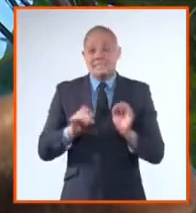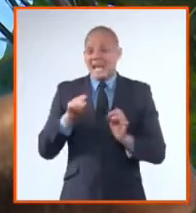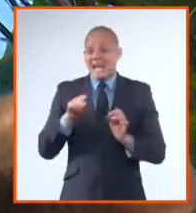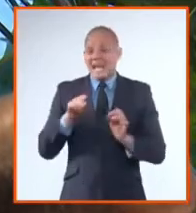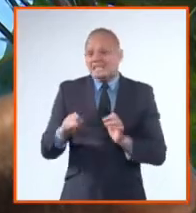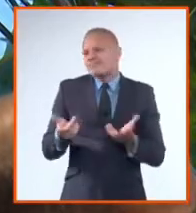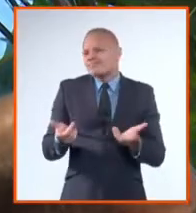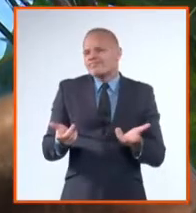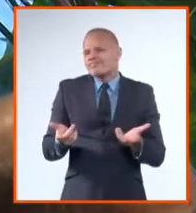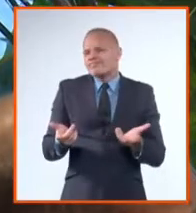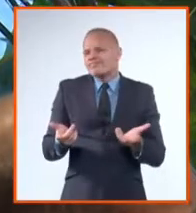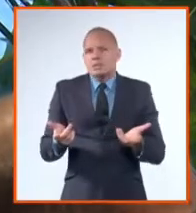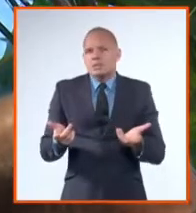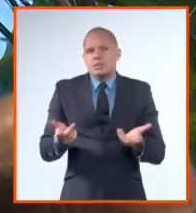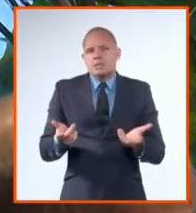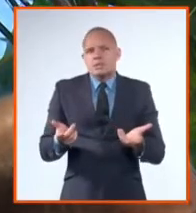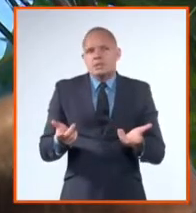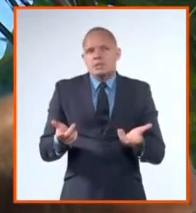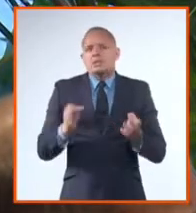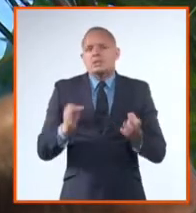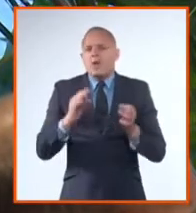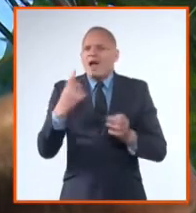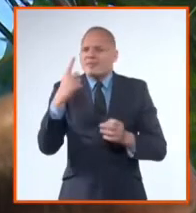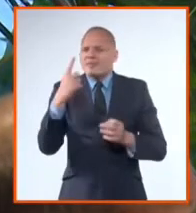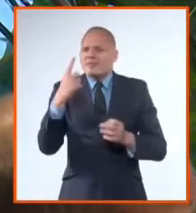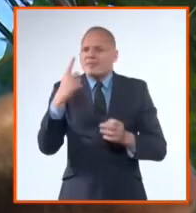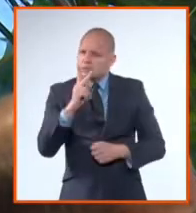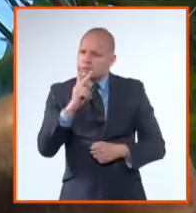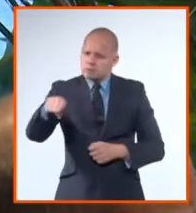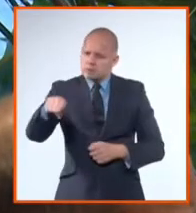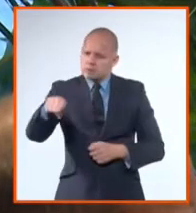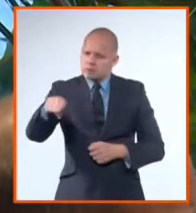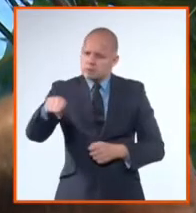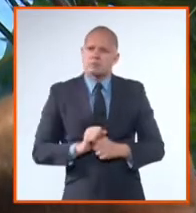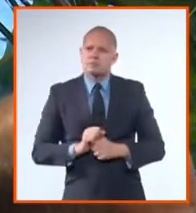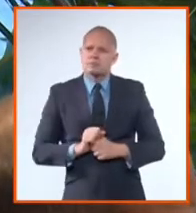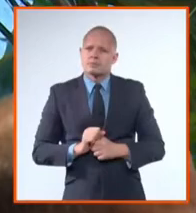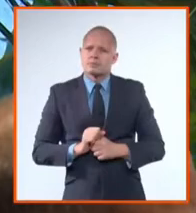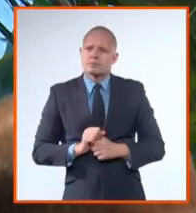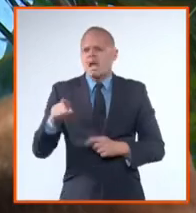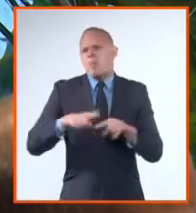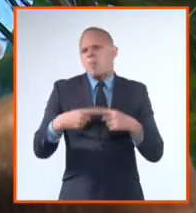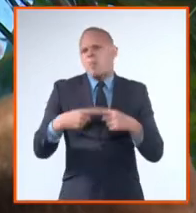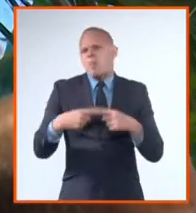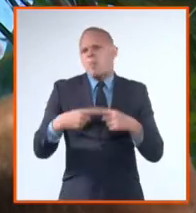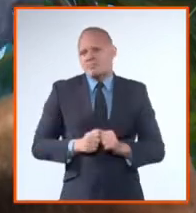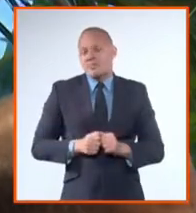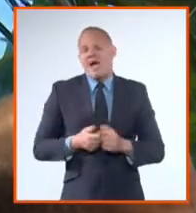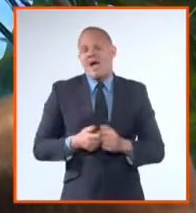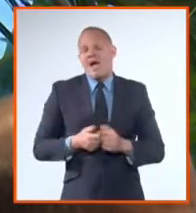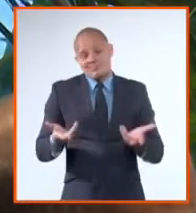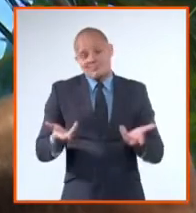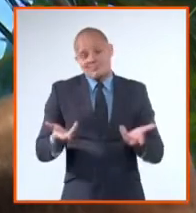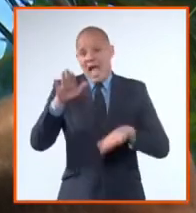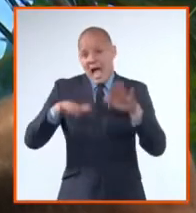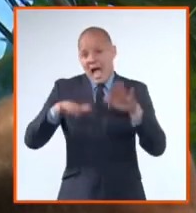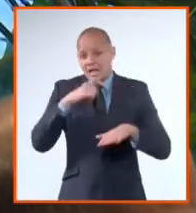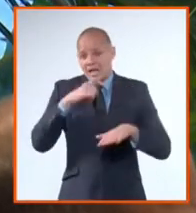de los recursos humanos tiene que ver con la inmigración interna y